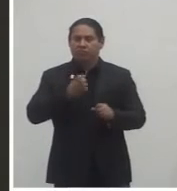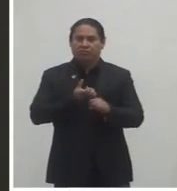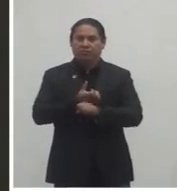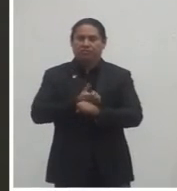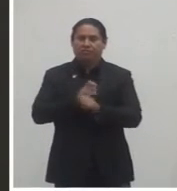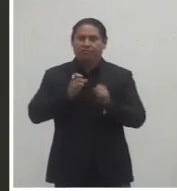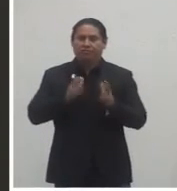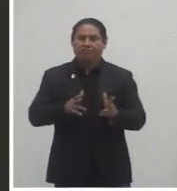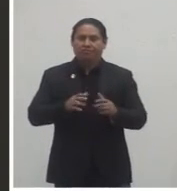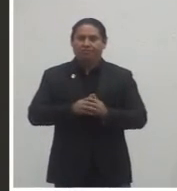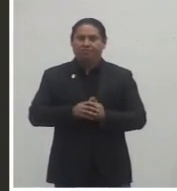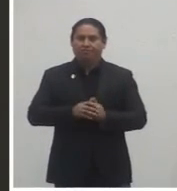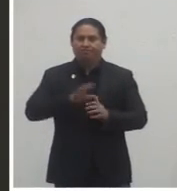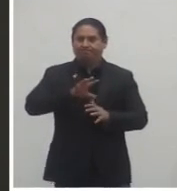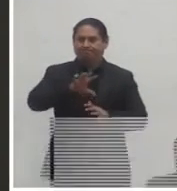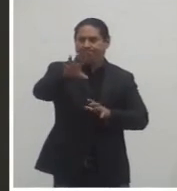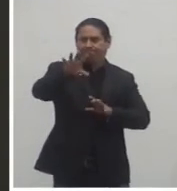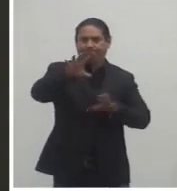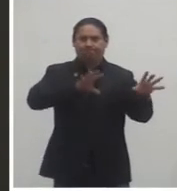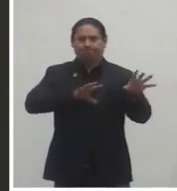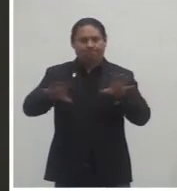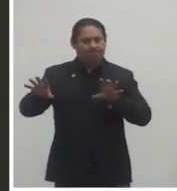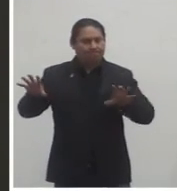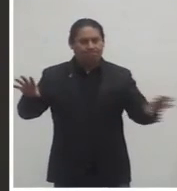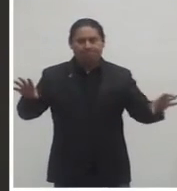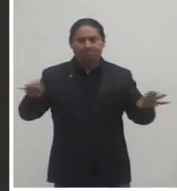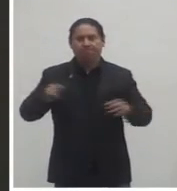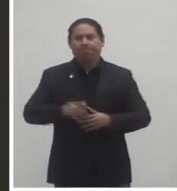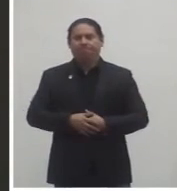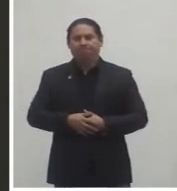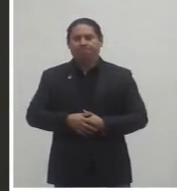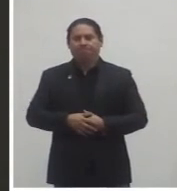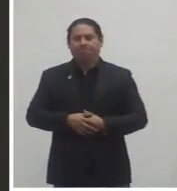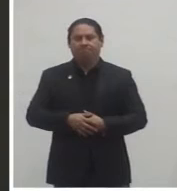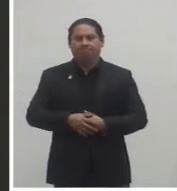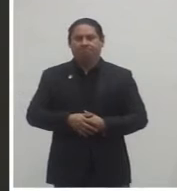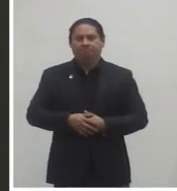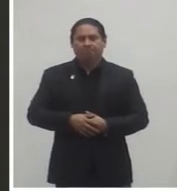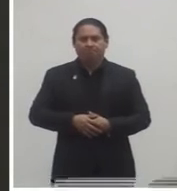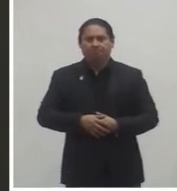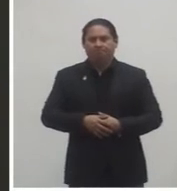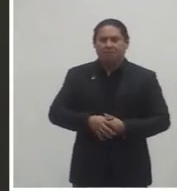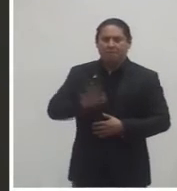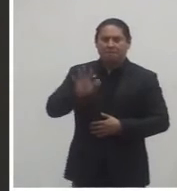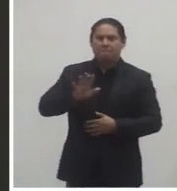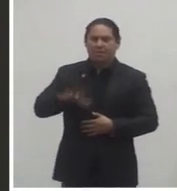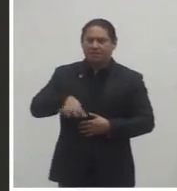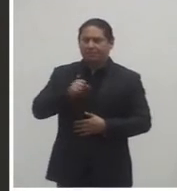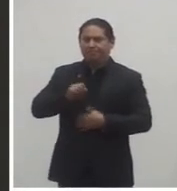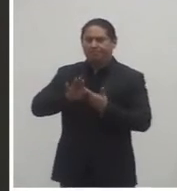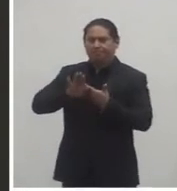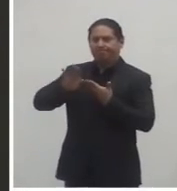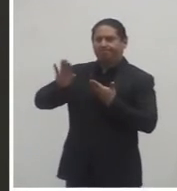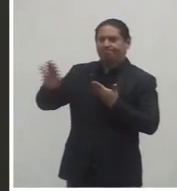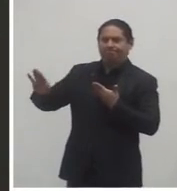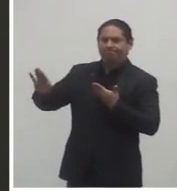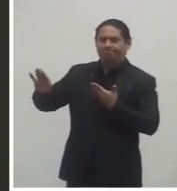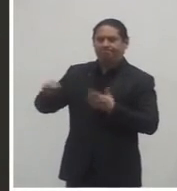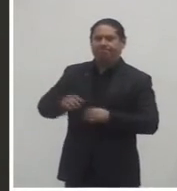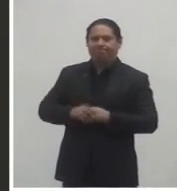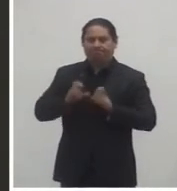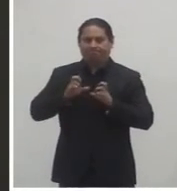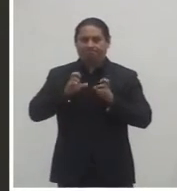El aislamiento de nuestros pueblos, aldeas y parajes completó el escenario de las resistencias. Las chiapanecas